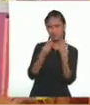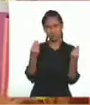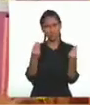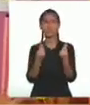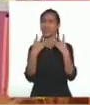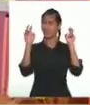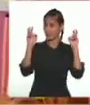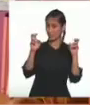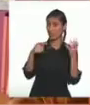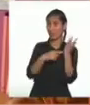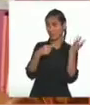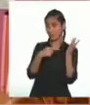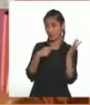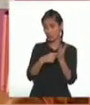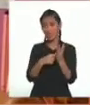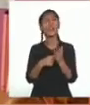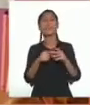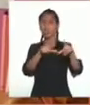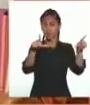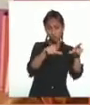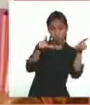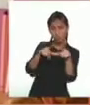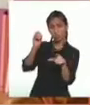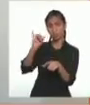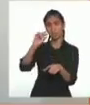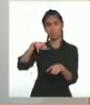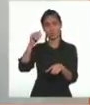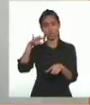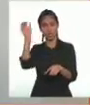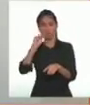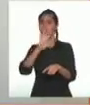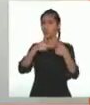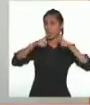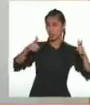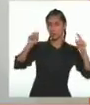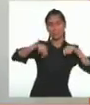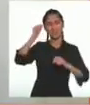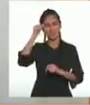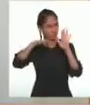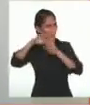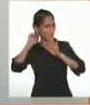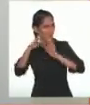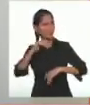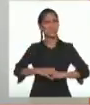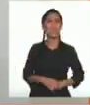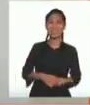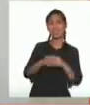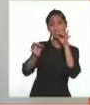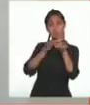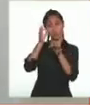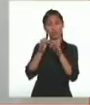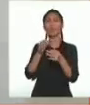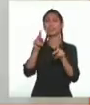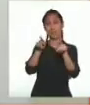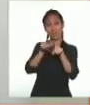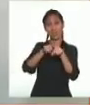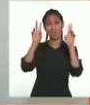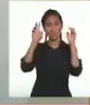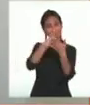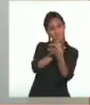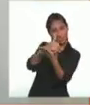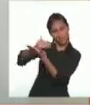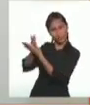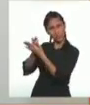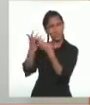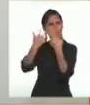muchas cosas. La tecnología de los pueblos originarios y sus lenguas. Sí, ya recuerdo más cosas. Hablamos de la gastronomía y su relación con